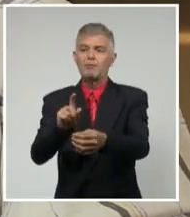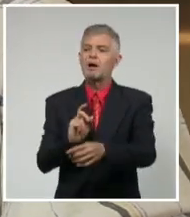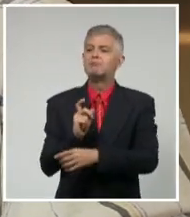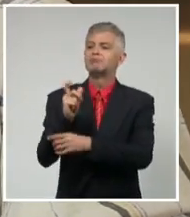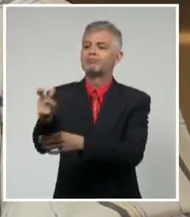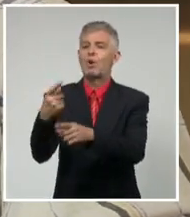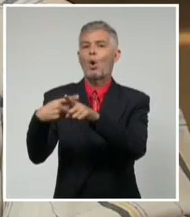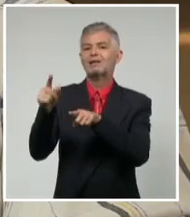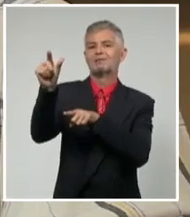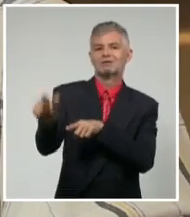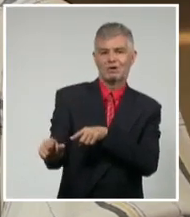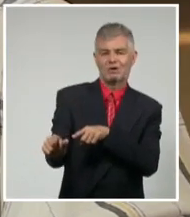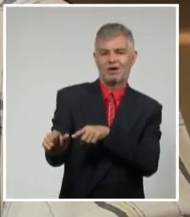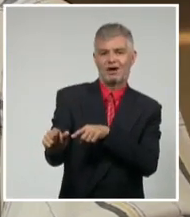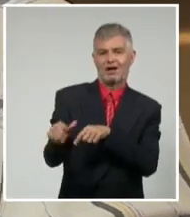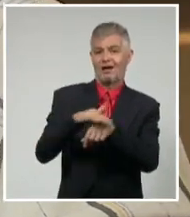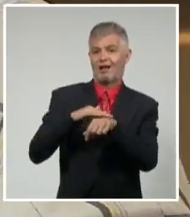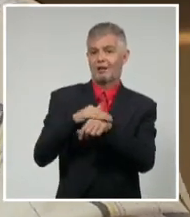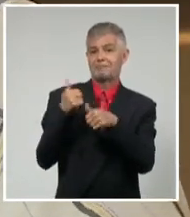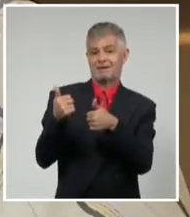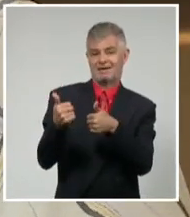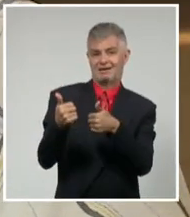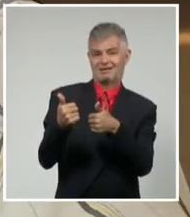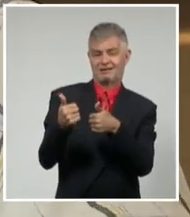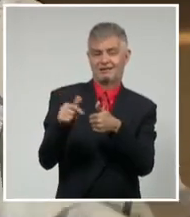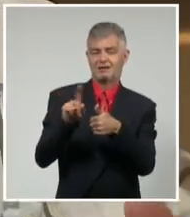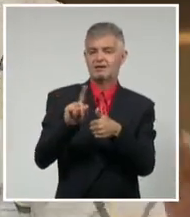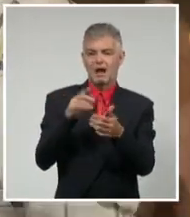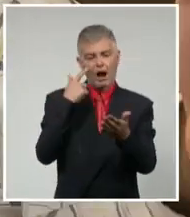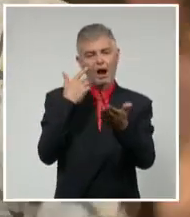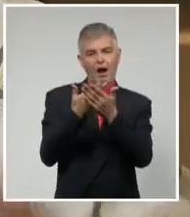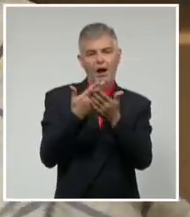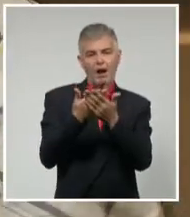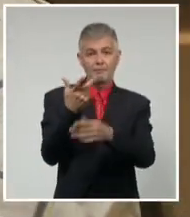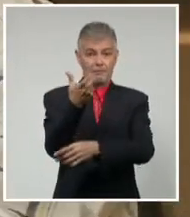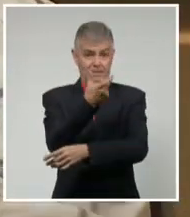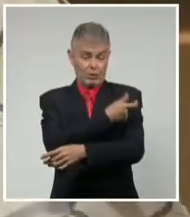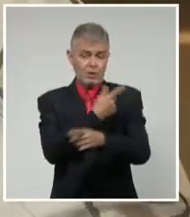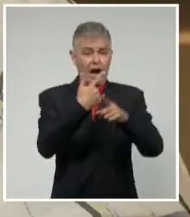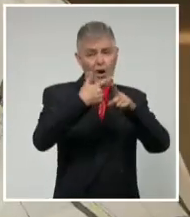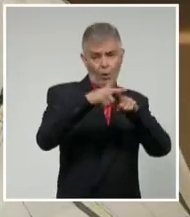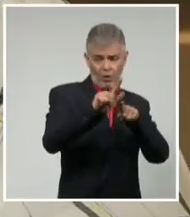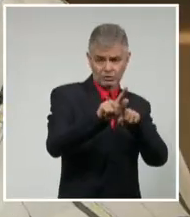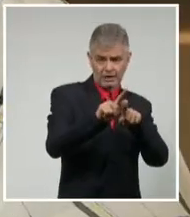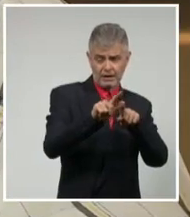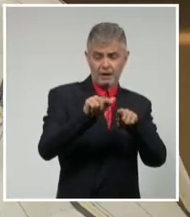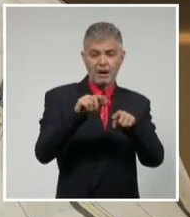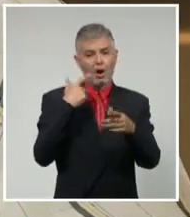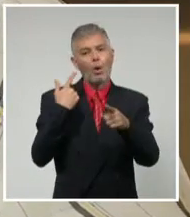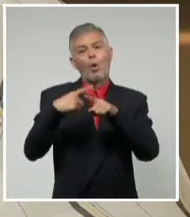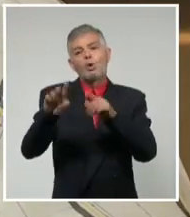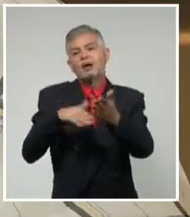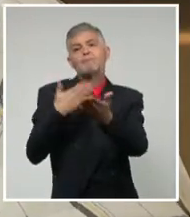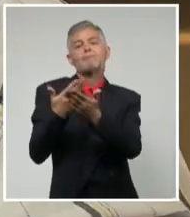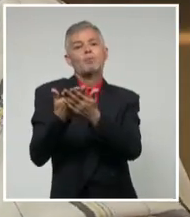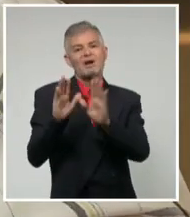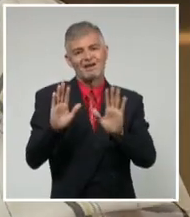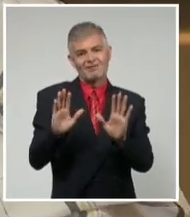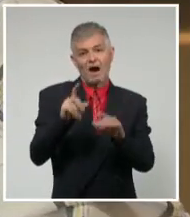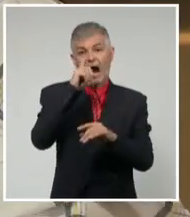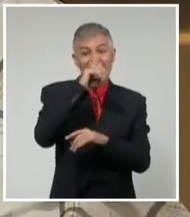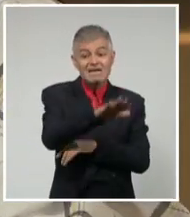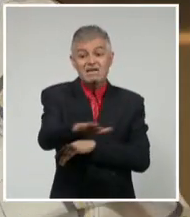gamma globulina y se organizó un ensayo clínico, ya no con la vacuna, que era otro el camino, sino un ensayo clínico con los niños